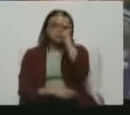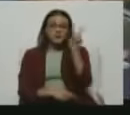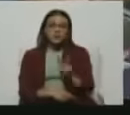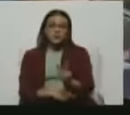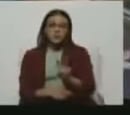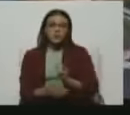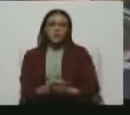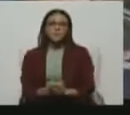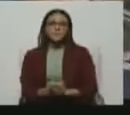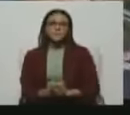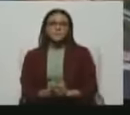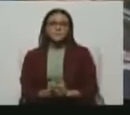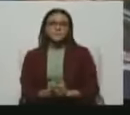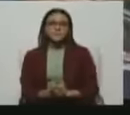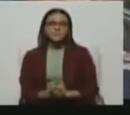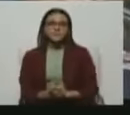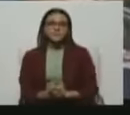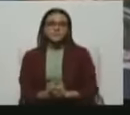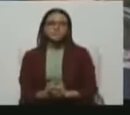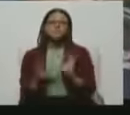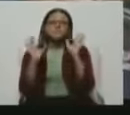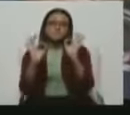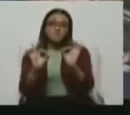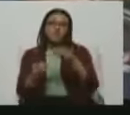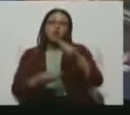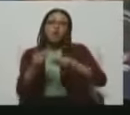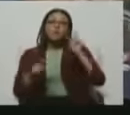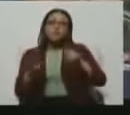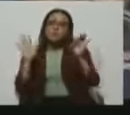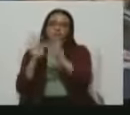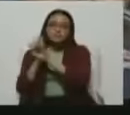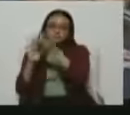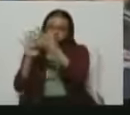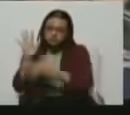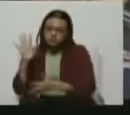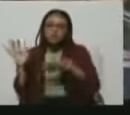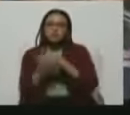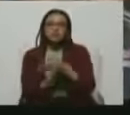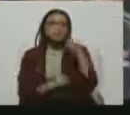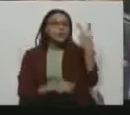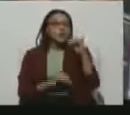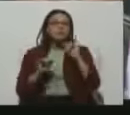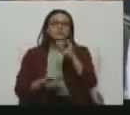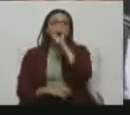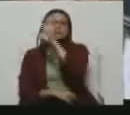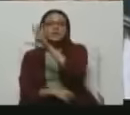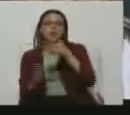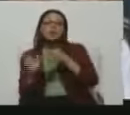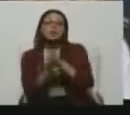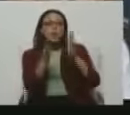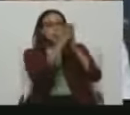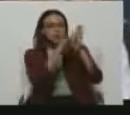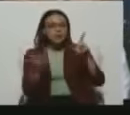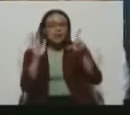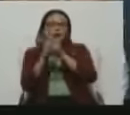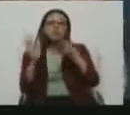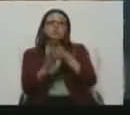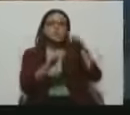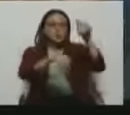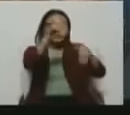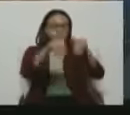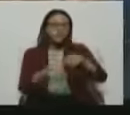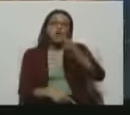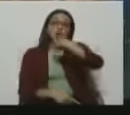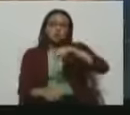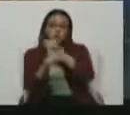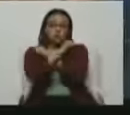Bolivariana de Venezuela, así como los artículos 2 y 5 de la Ley Orgánica de Procesos Electorales. La Fuerza